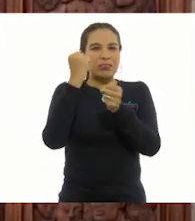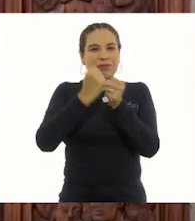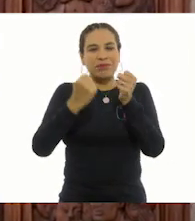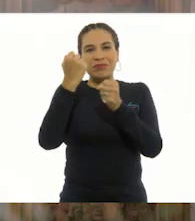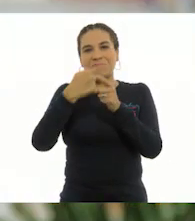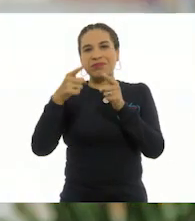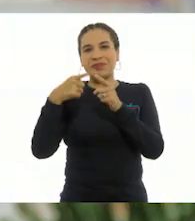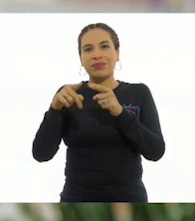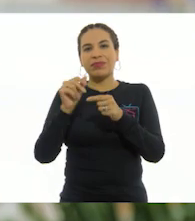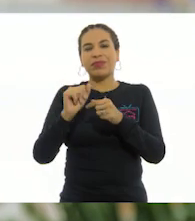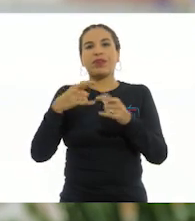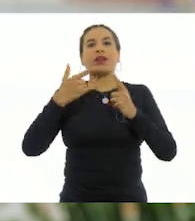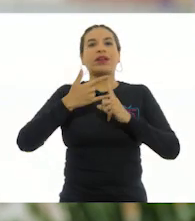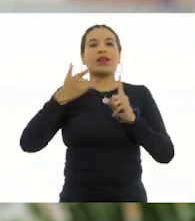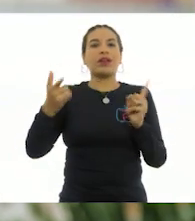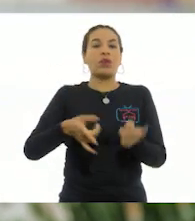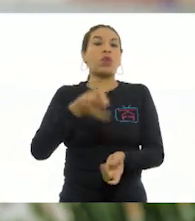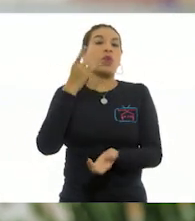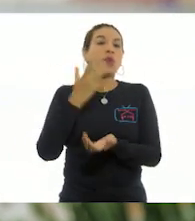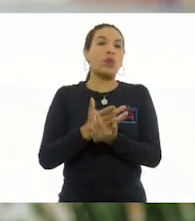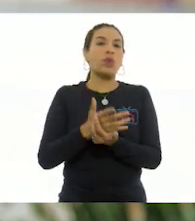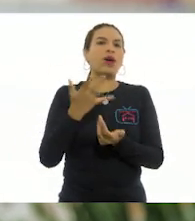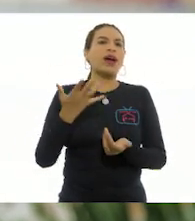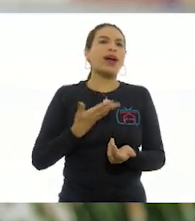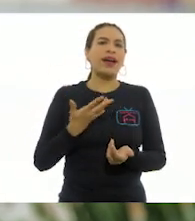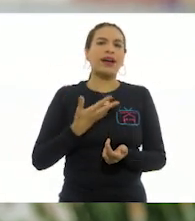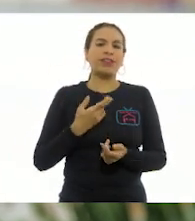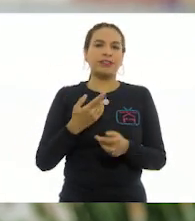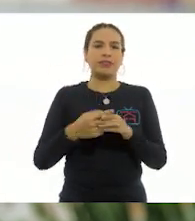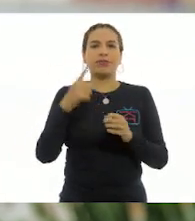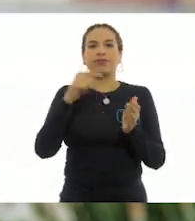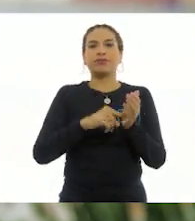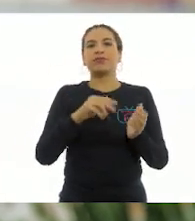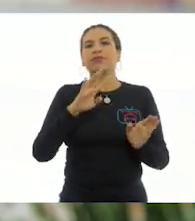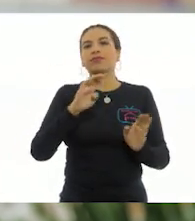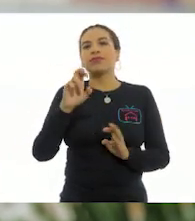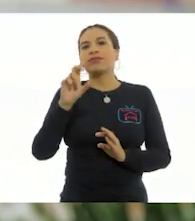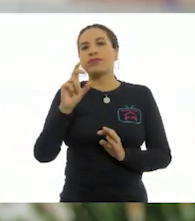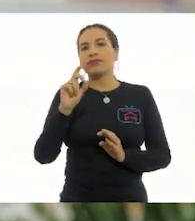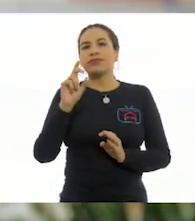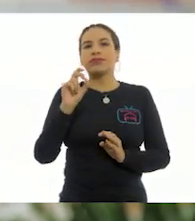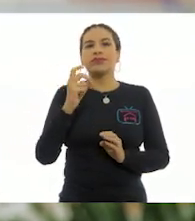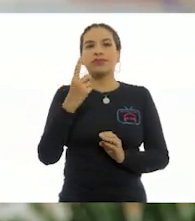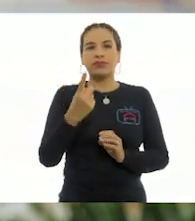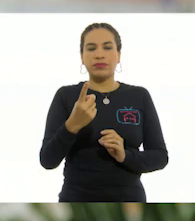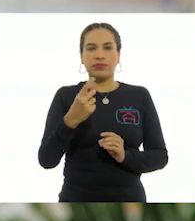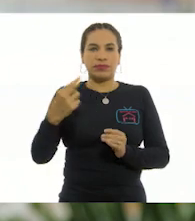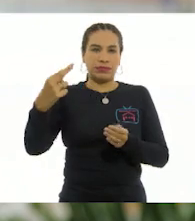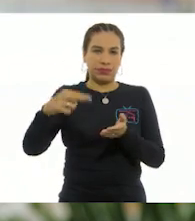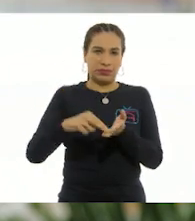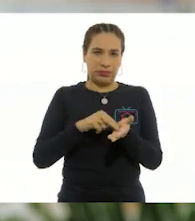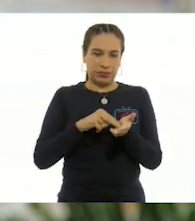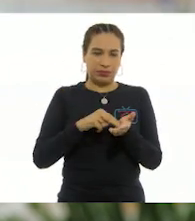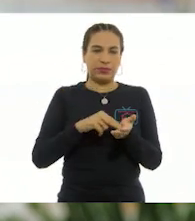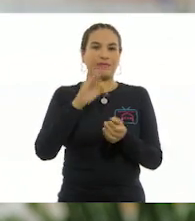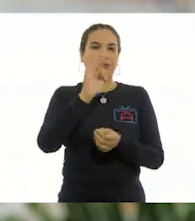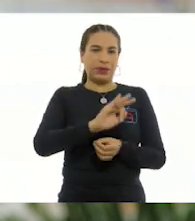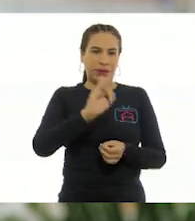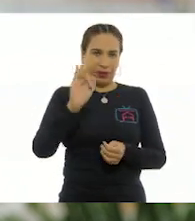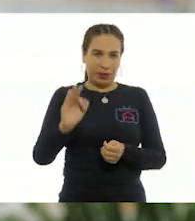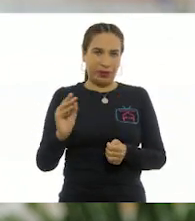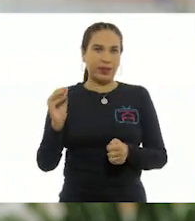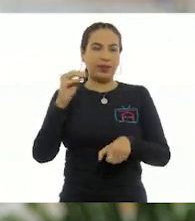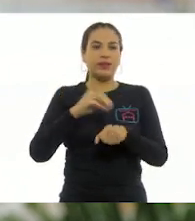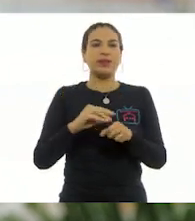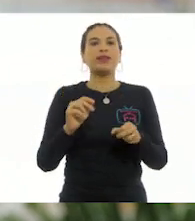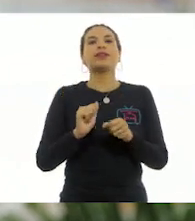la puerta del Torreón es única, porque tenemos una obra de 1930-31, firmada y fechada